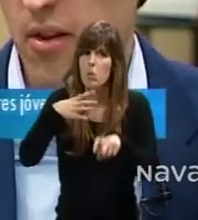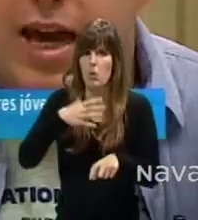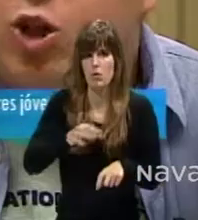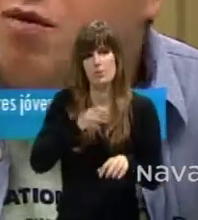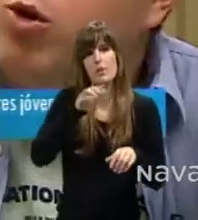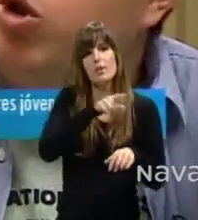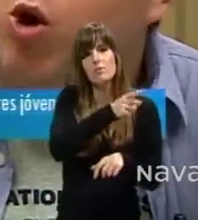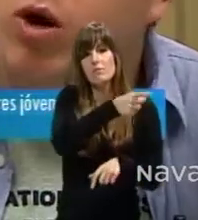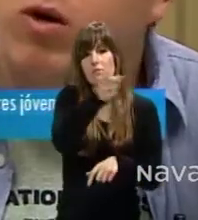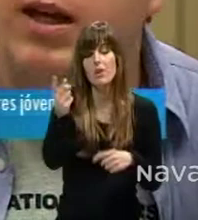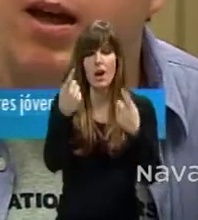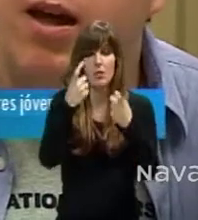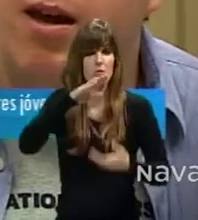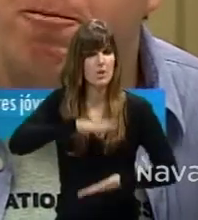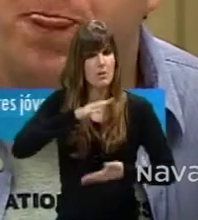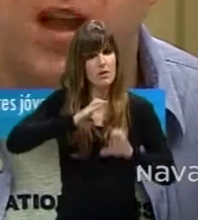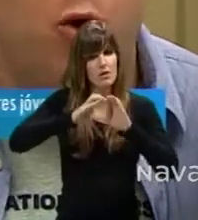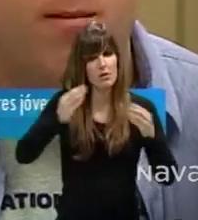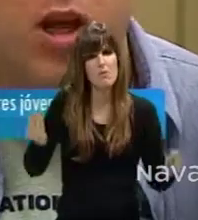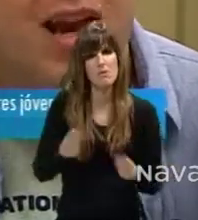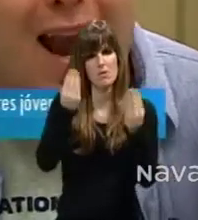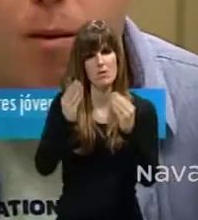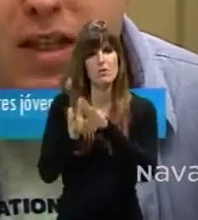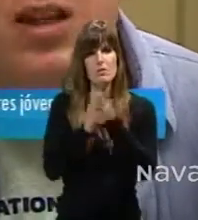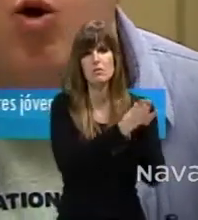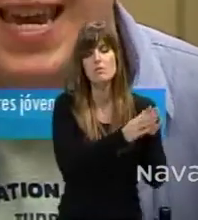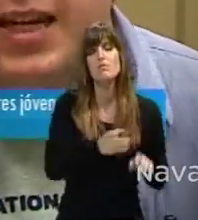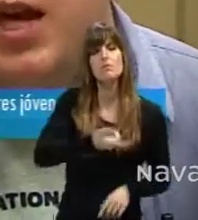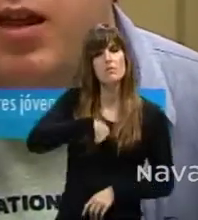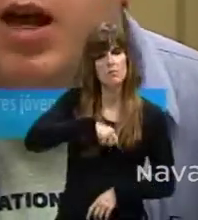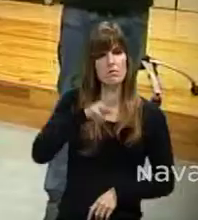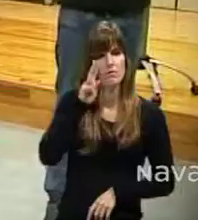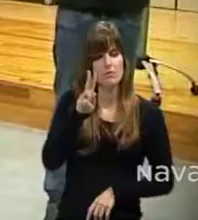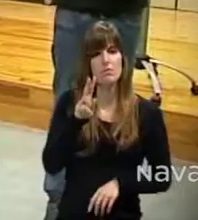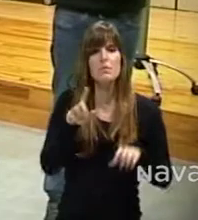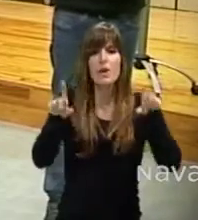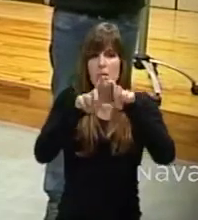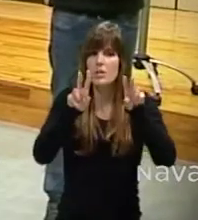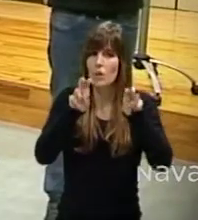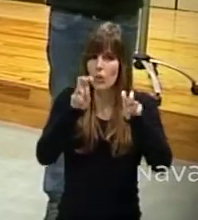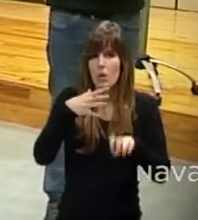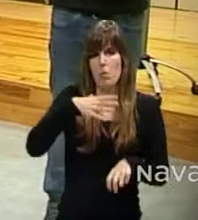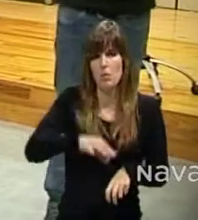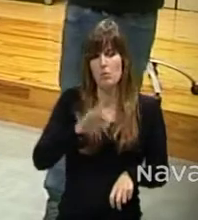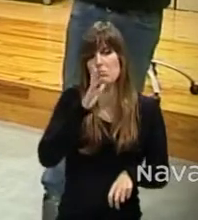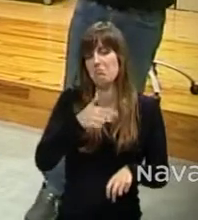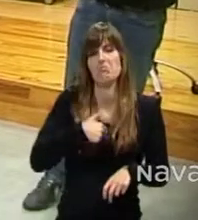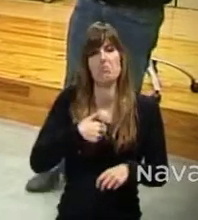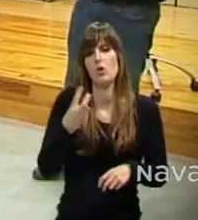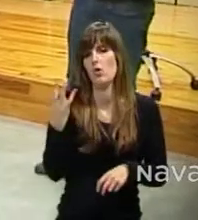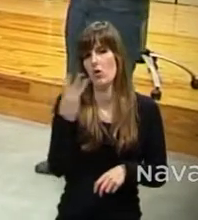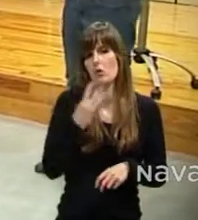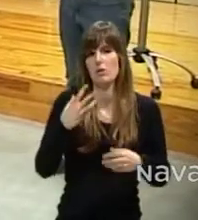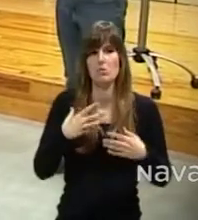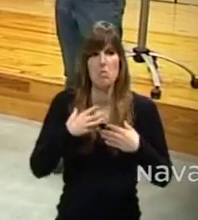comunicación. Ahí es donde vimos nuestro hueco, en que podíamos hacer algo más que lo que ya se hacía y pues nos lanzamos a la piscina y decidimos